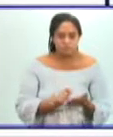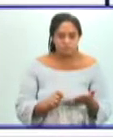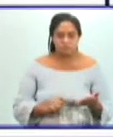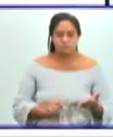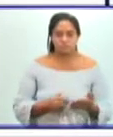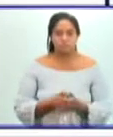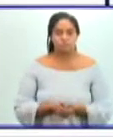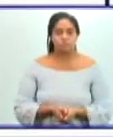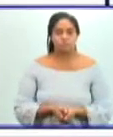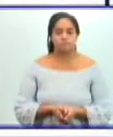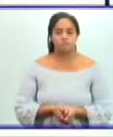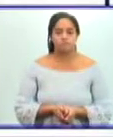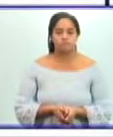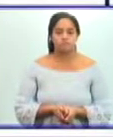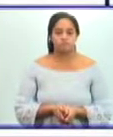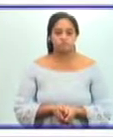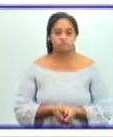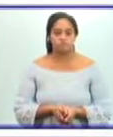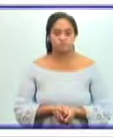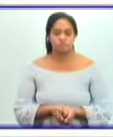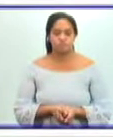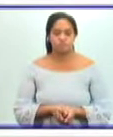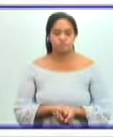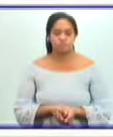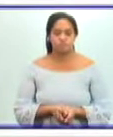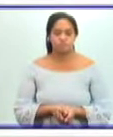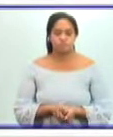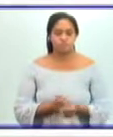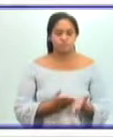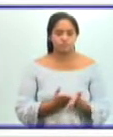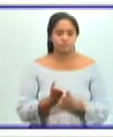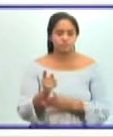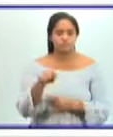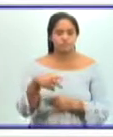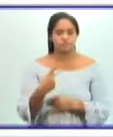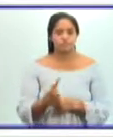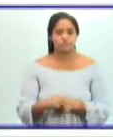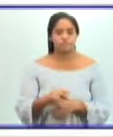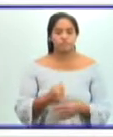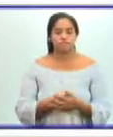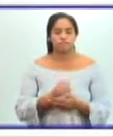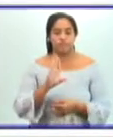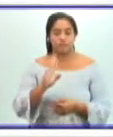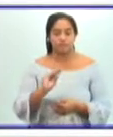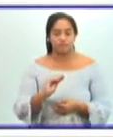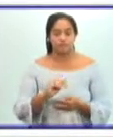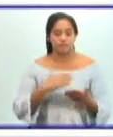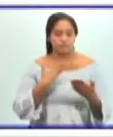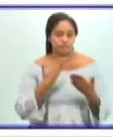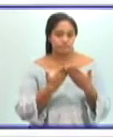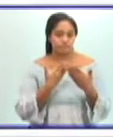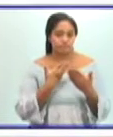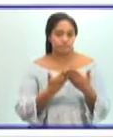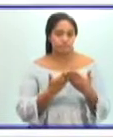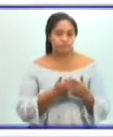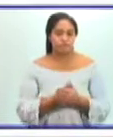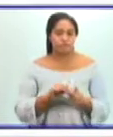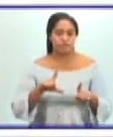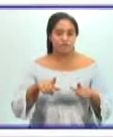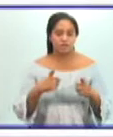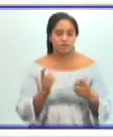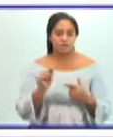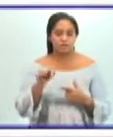cómo continúa este ejercicio. Dice que usted debe demostrar que se cumple la